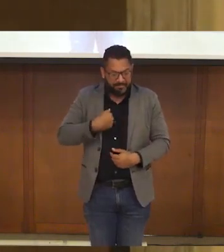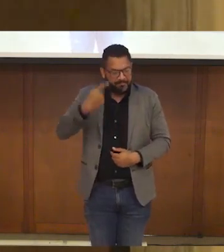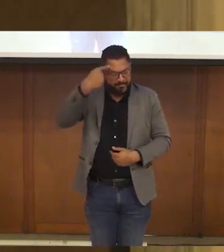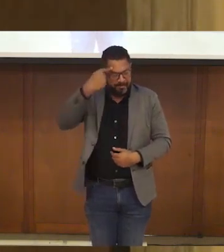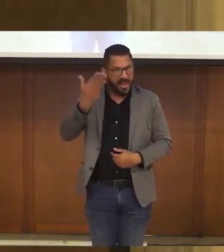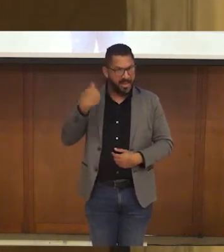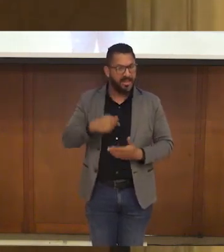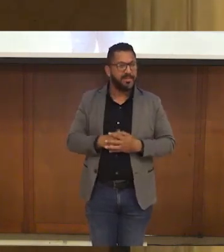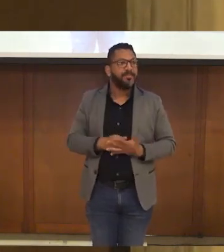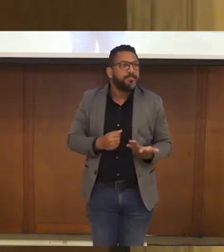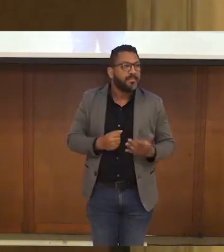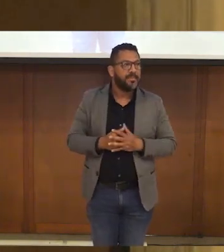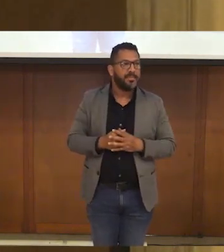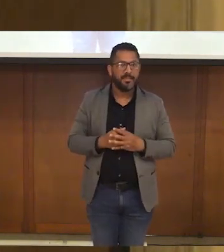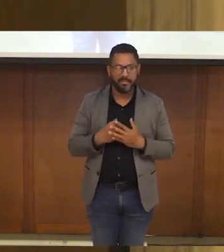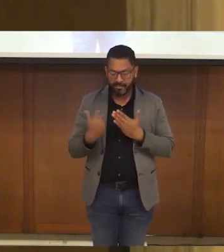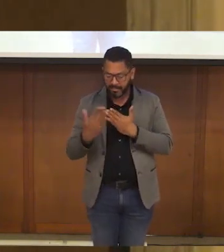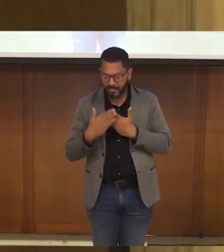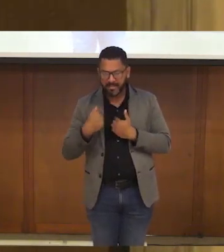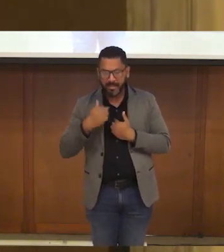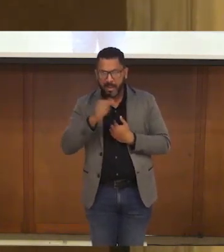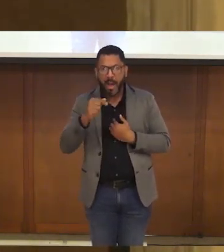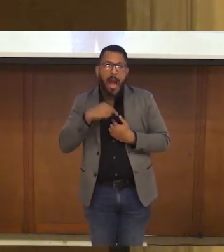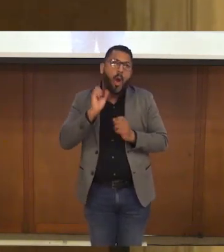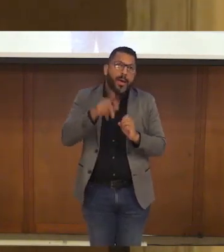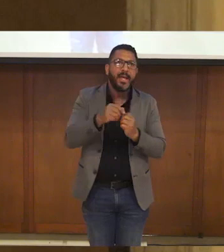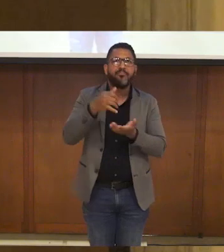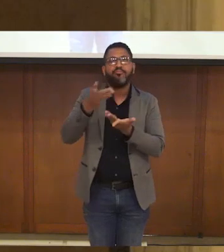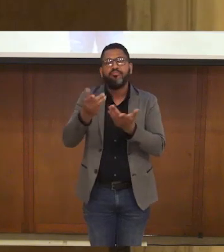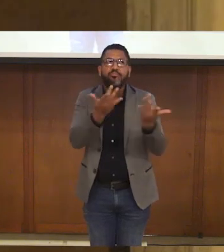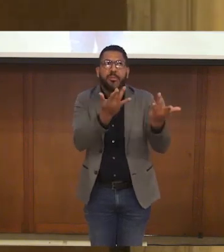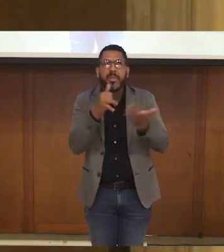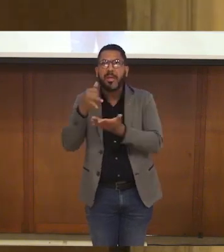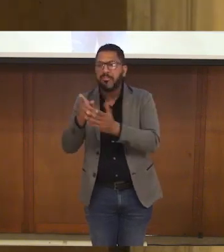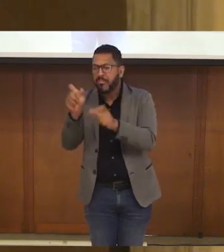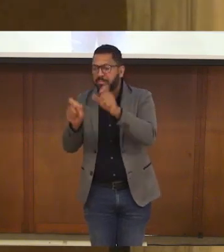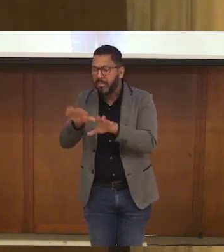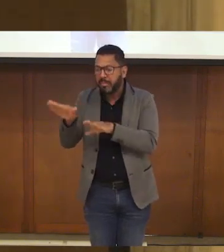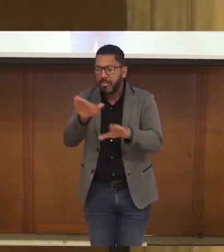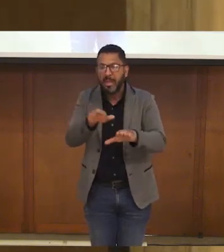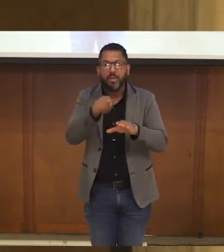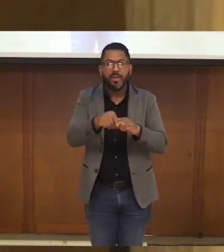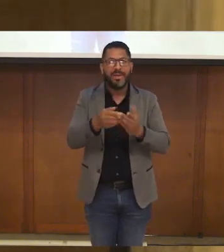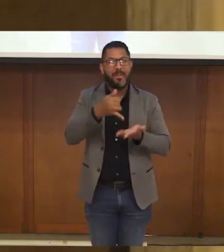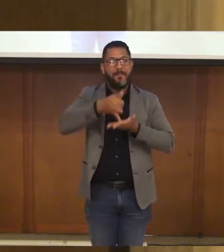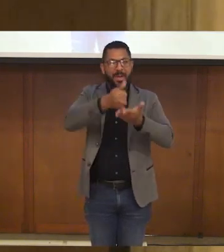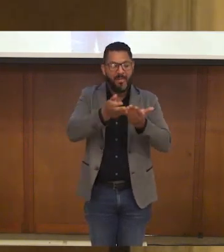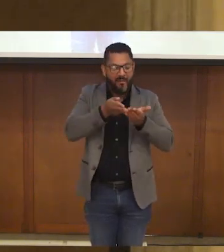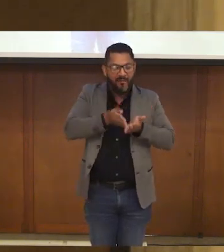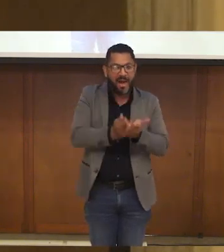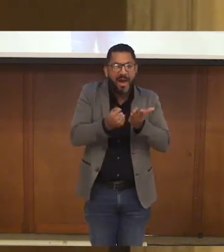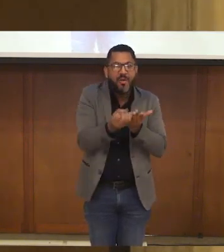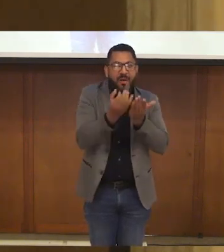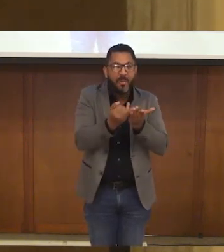a mí particularmente me habían llamado para decirme que era finalista del premio Norma, del premio Barco de Vapor,